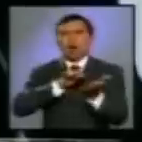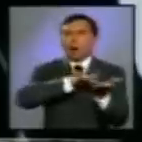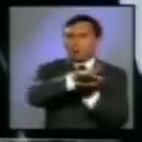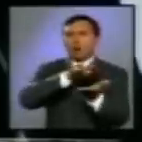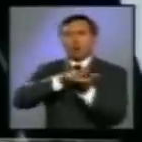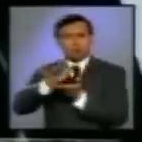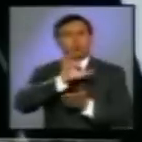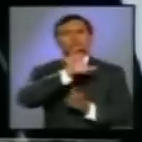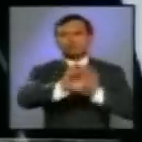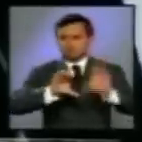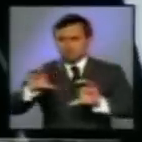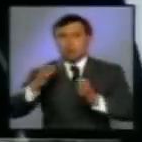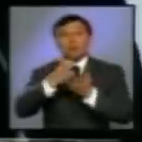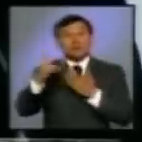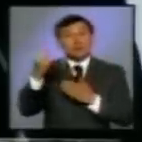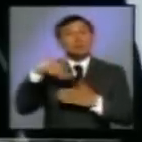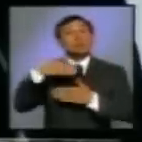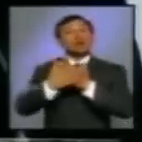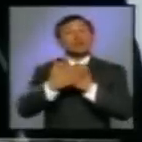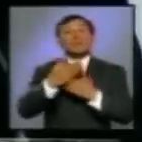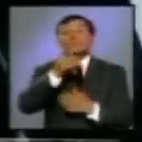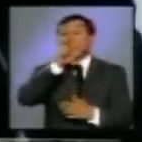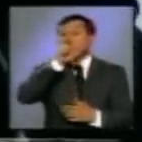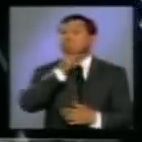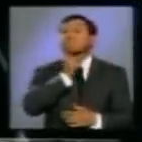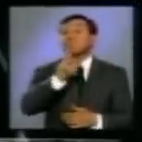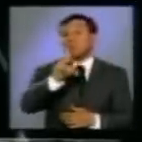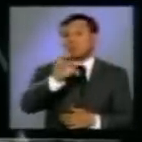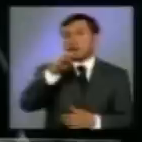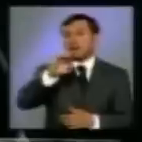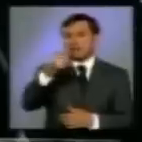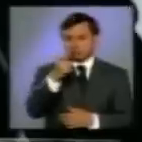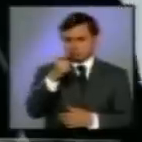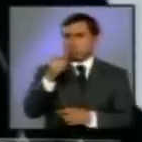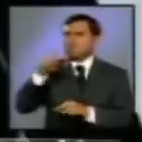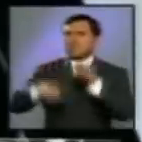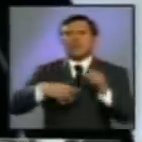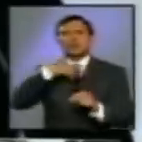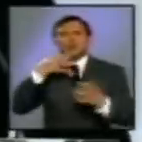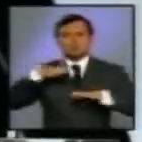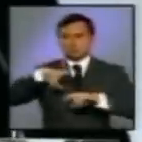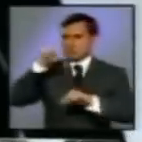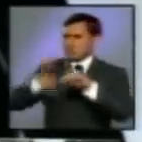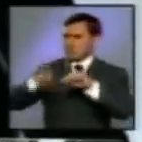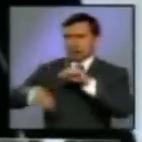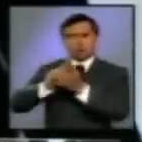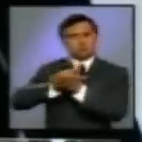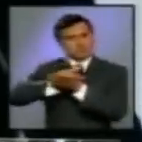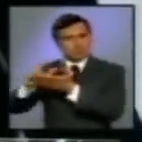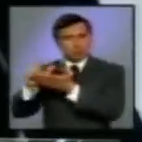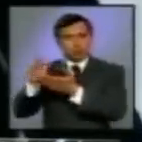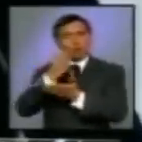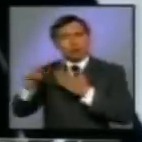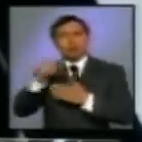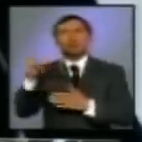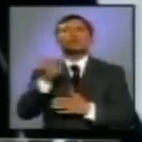a limpiar a Pemex de corrupción, porque vamos a bajar el precio de los energéticos, vamos a bajar el precio de las gasolinas,